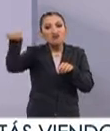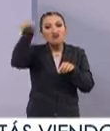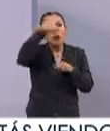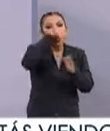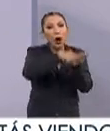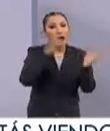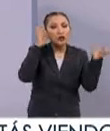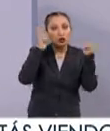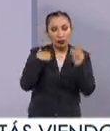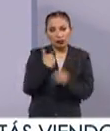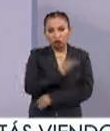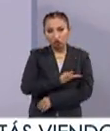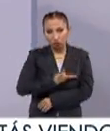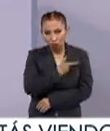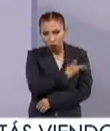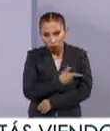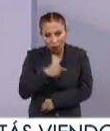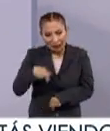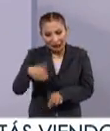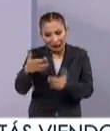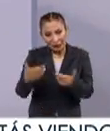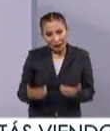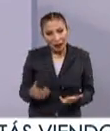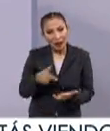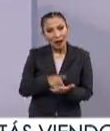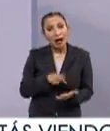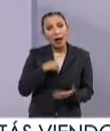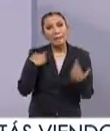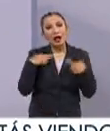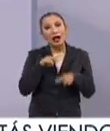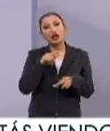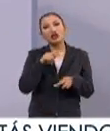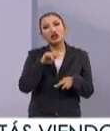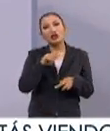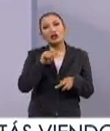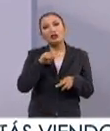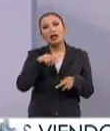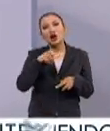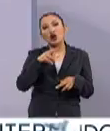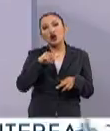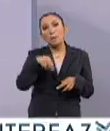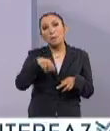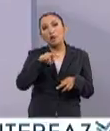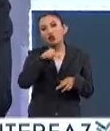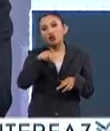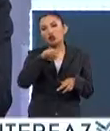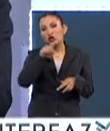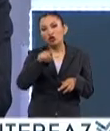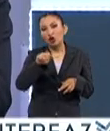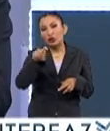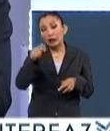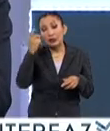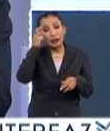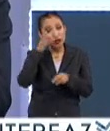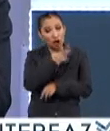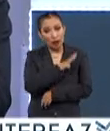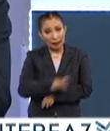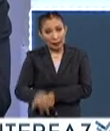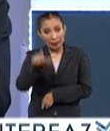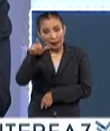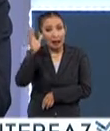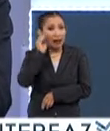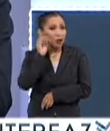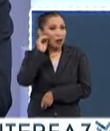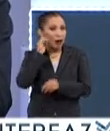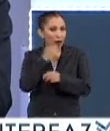cobertura. Y nos da mucho gusto recibir aquí en el estudio al maestro Antonio Tenorio Muñoz Cota, el director general de